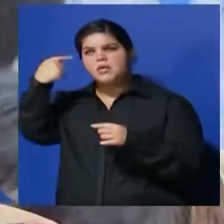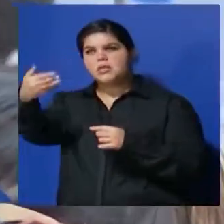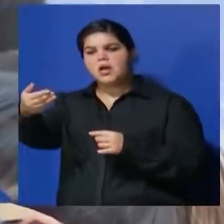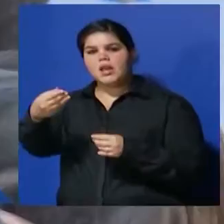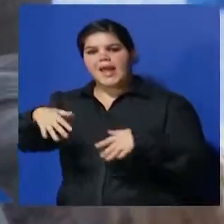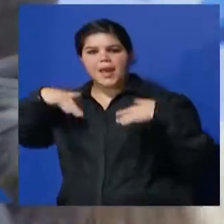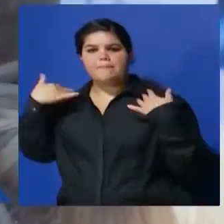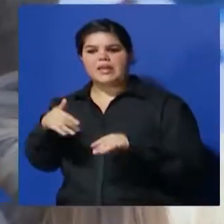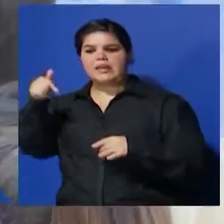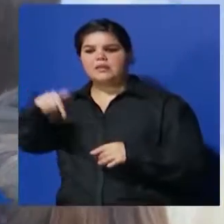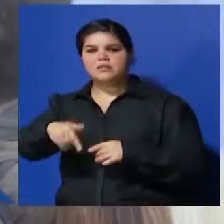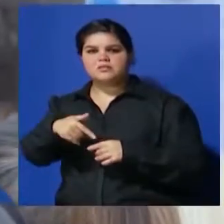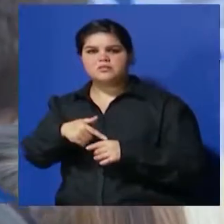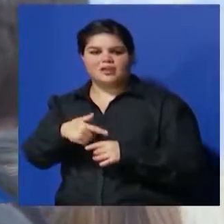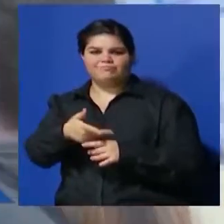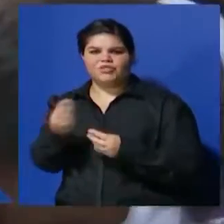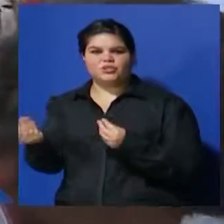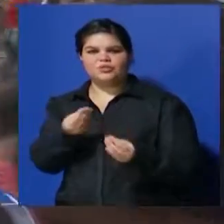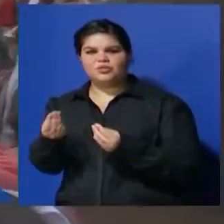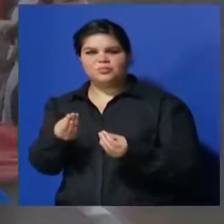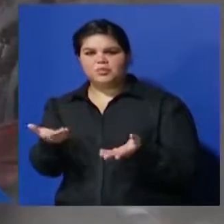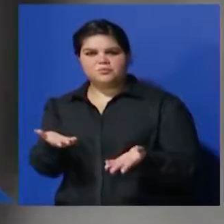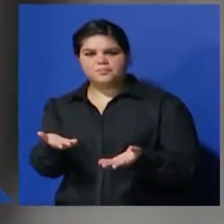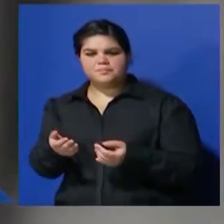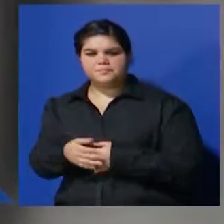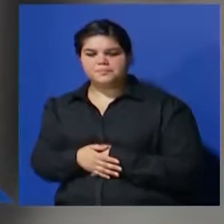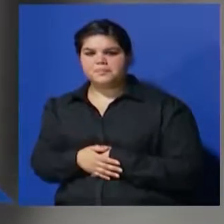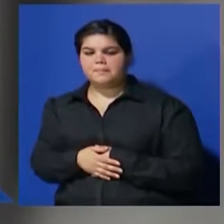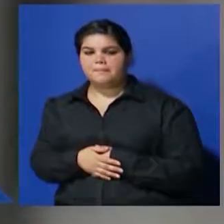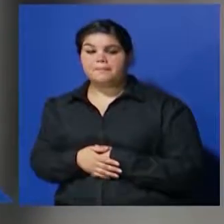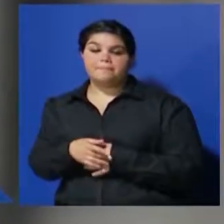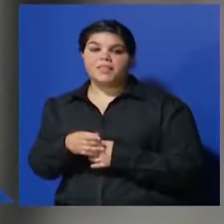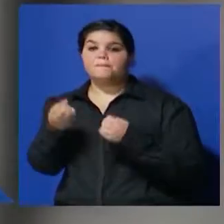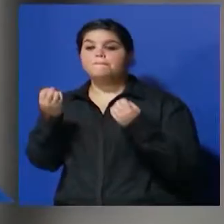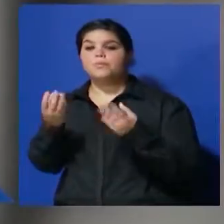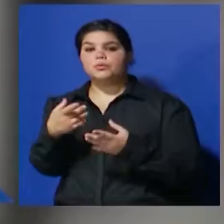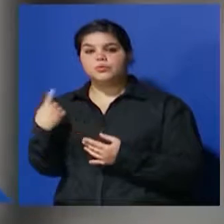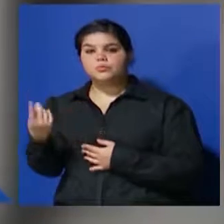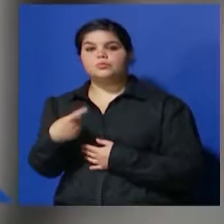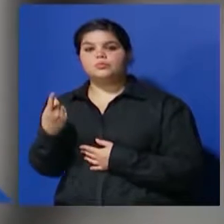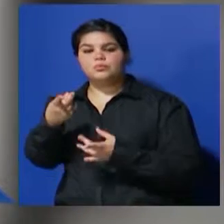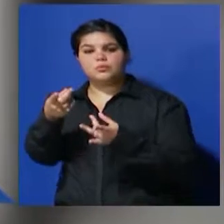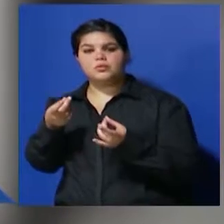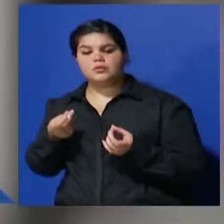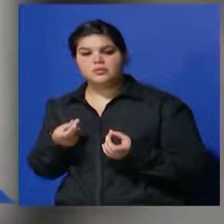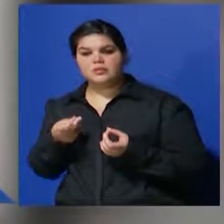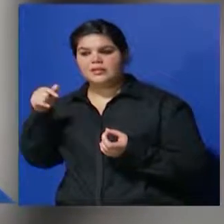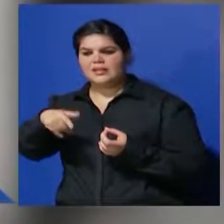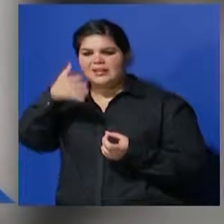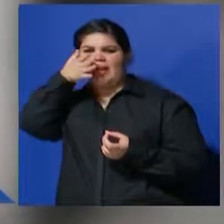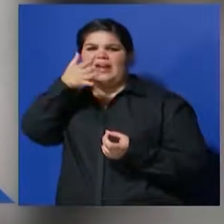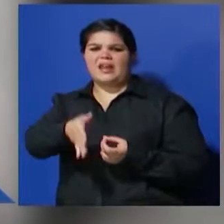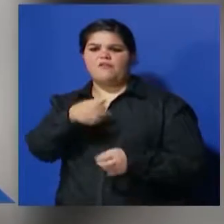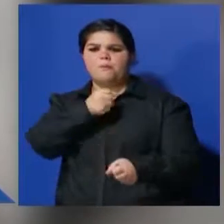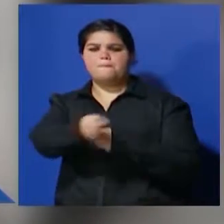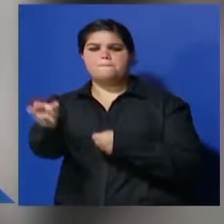de emergencia a este respecto. ¿Por qué tenemos que llegar a estos extremos, al